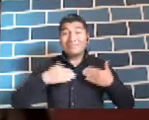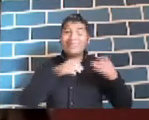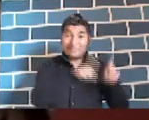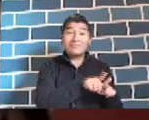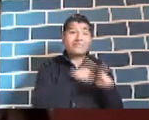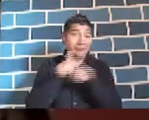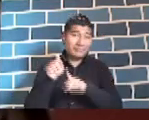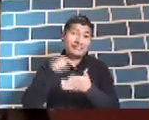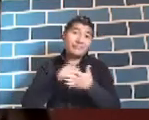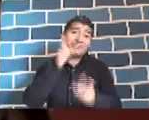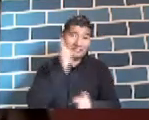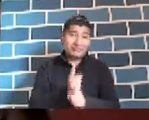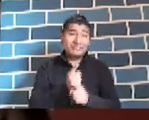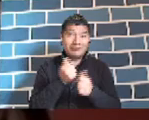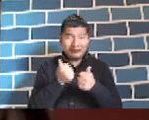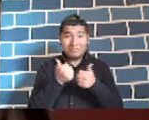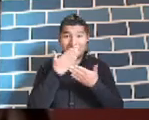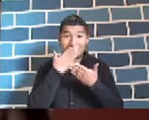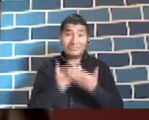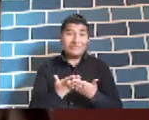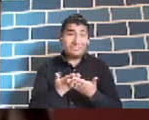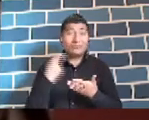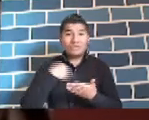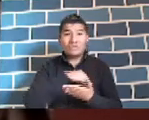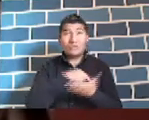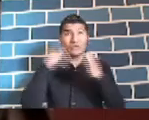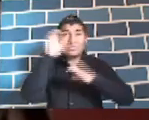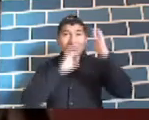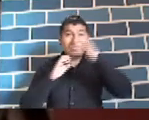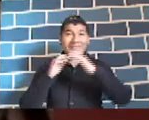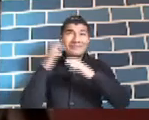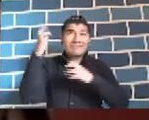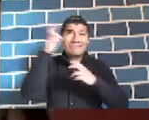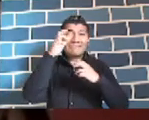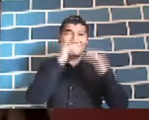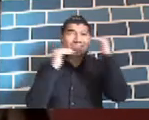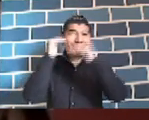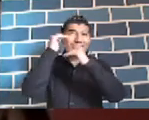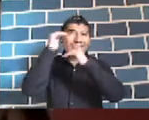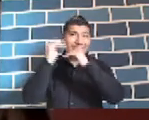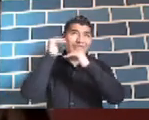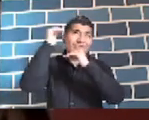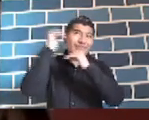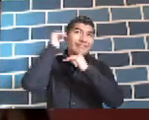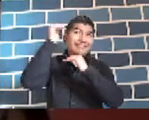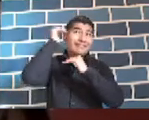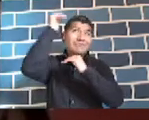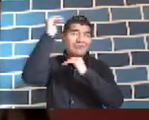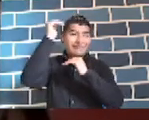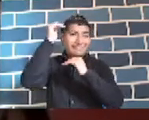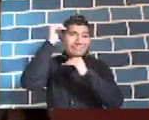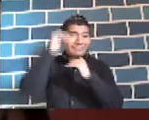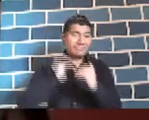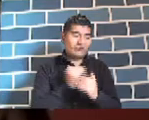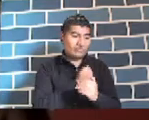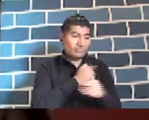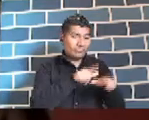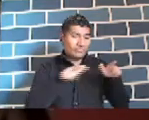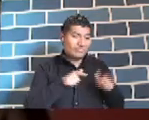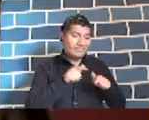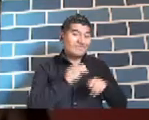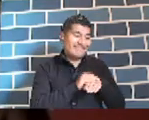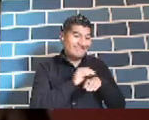eso está bien debemos buscar la excelencia en todo debemos salir de nuestras comodidades